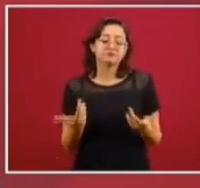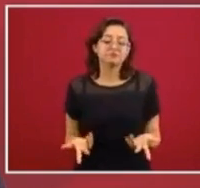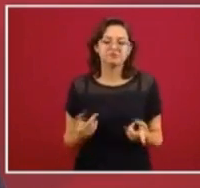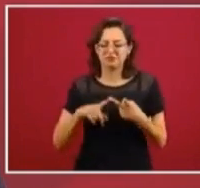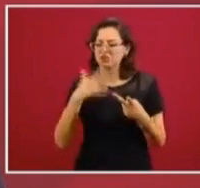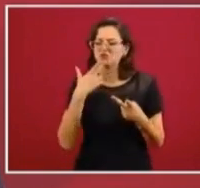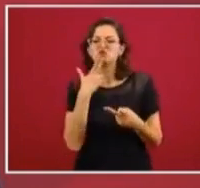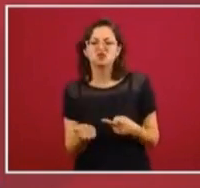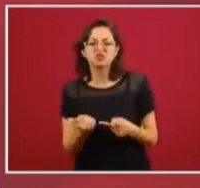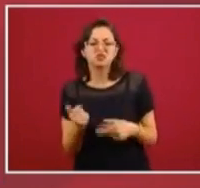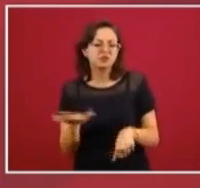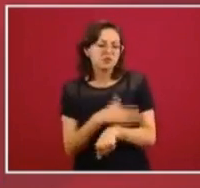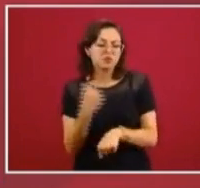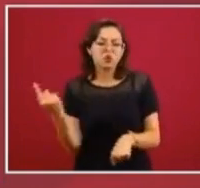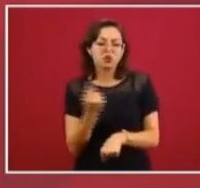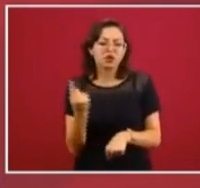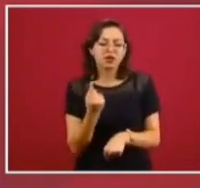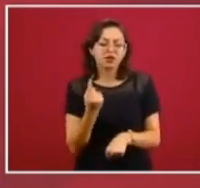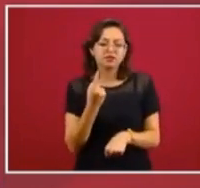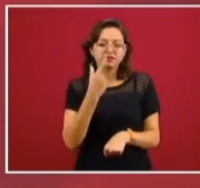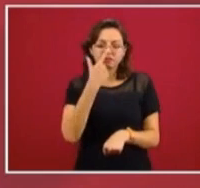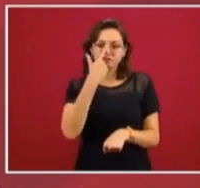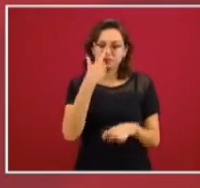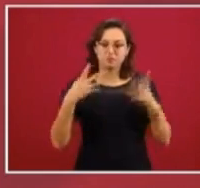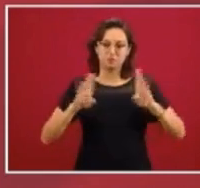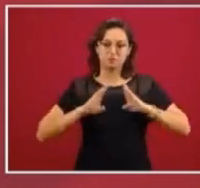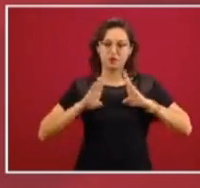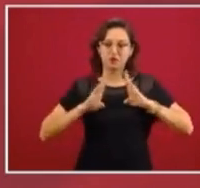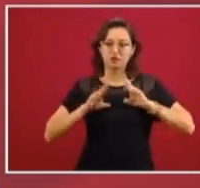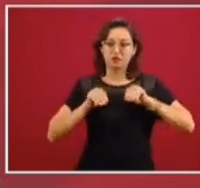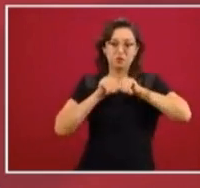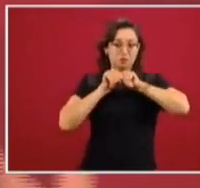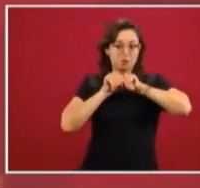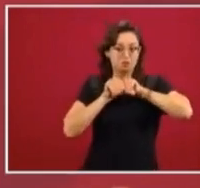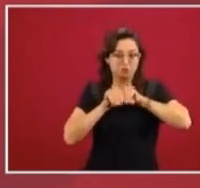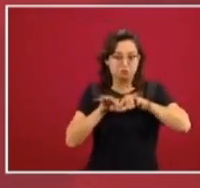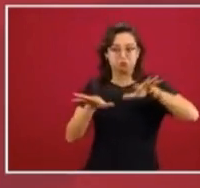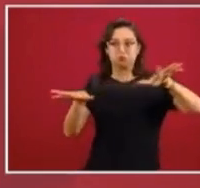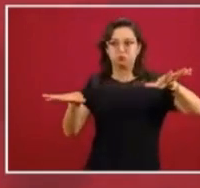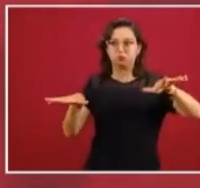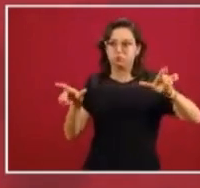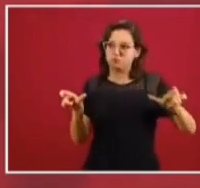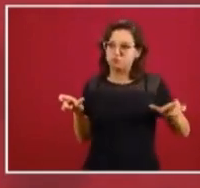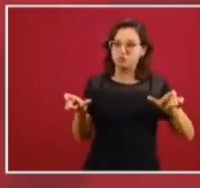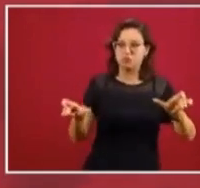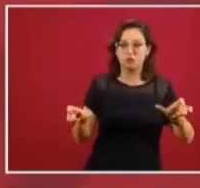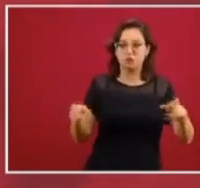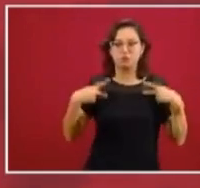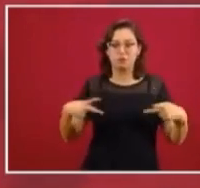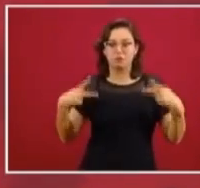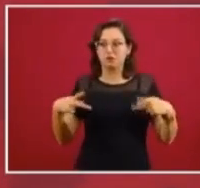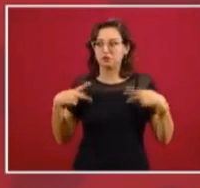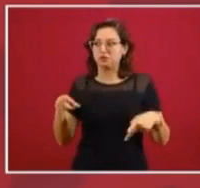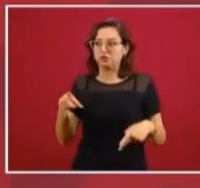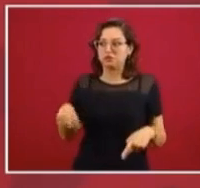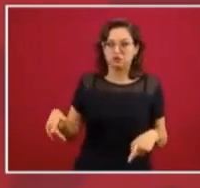Inconveniente porque esto perturbaría mucho la dinámica social que hasta ahorita ha sido